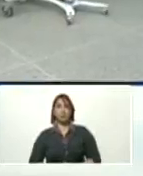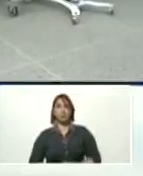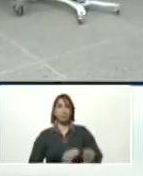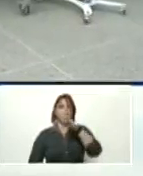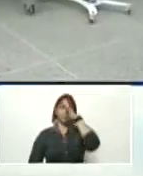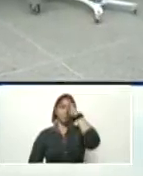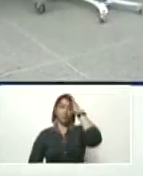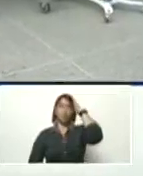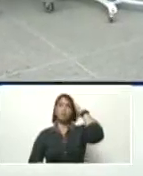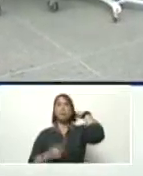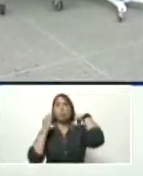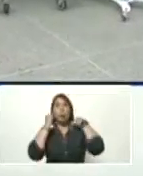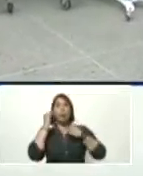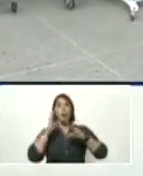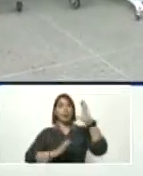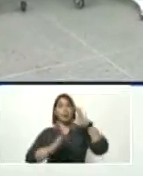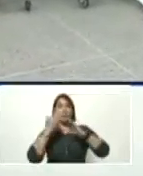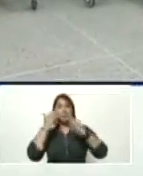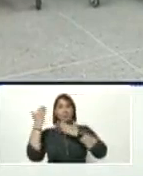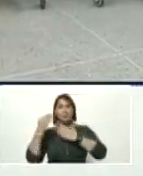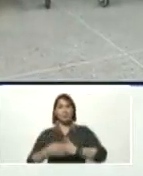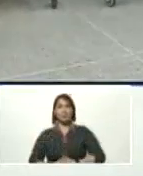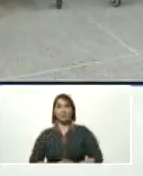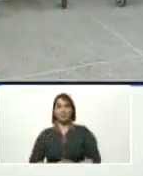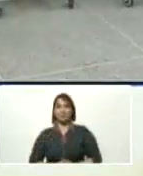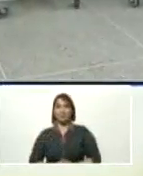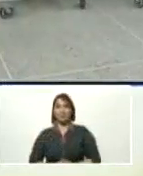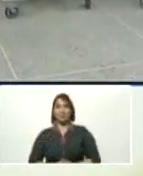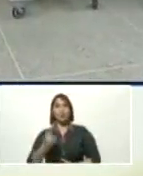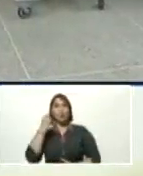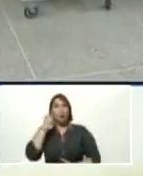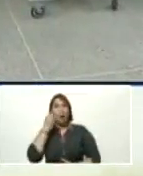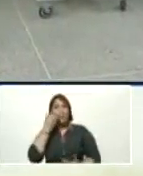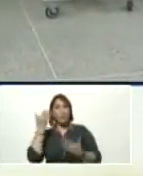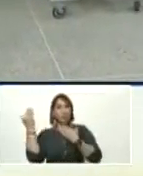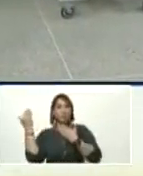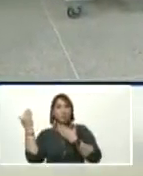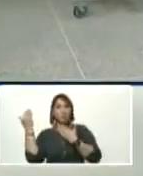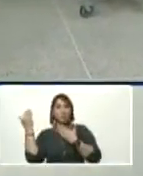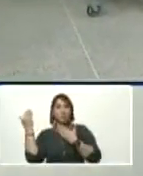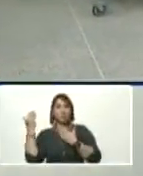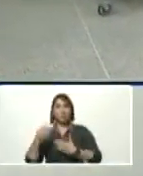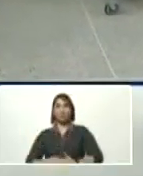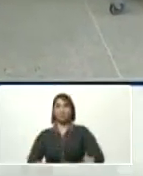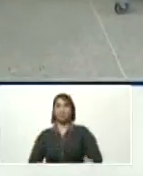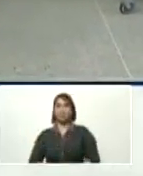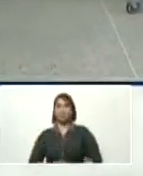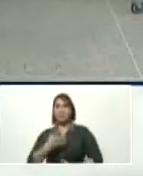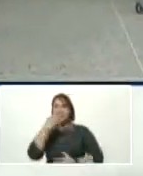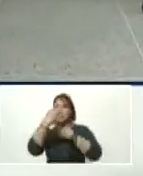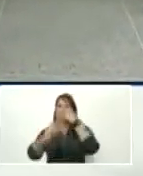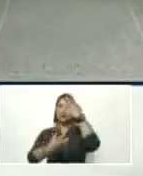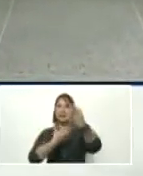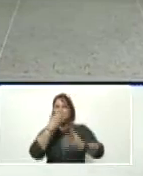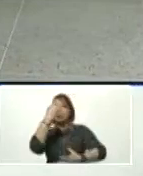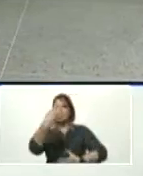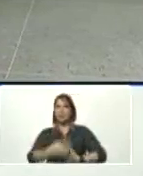Están las mujeres de la ciencia, mira. Esas mujeres que ustedes ven ahí, gritando con